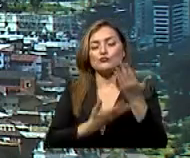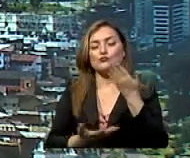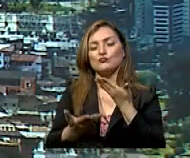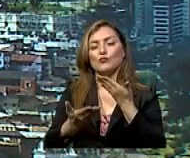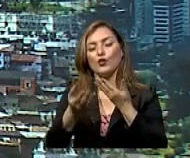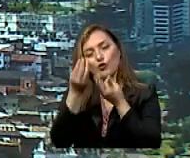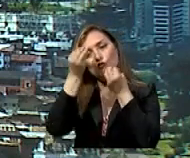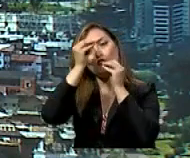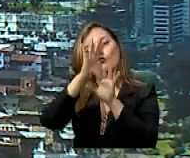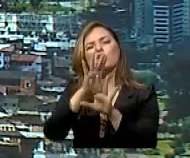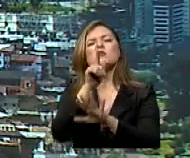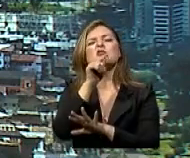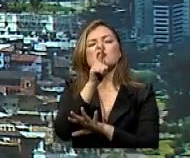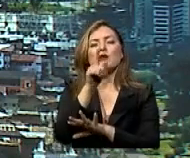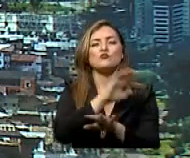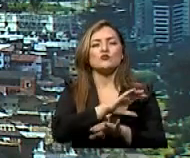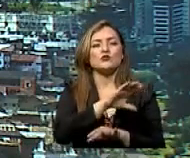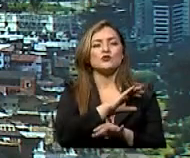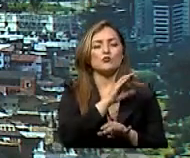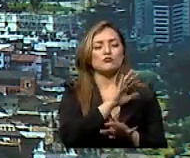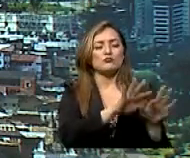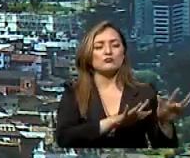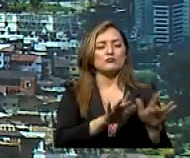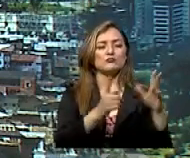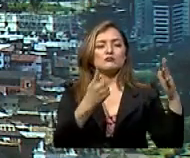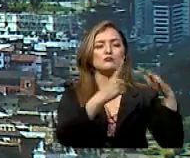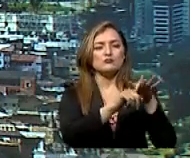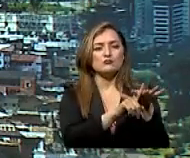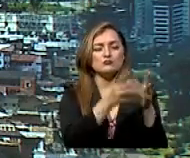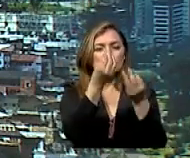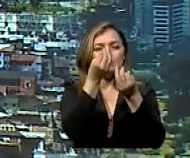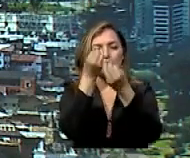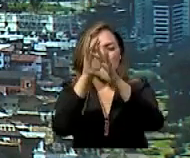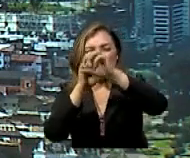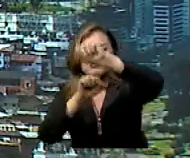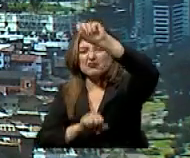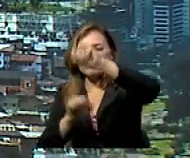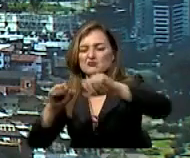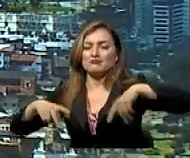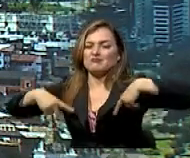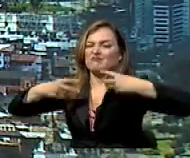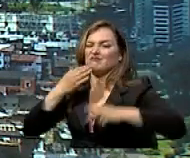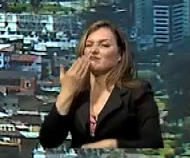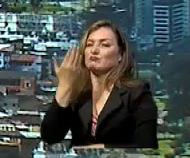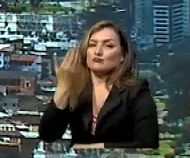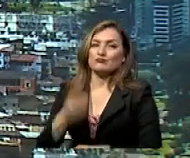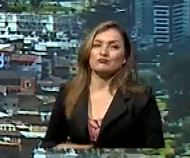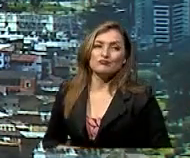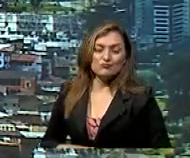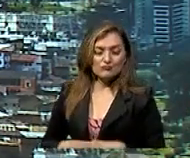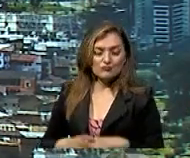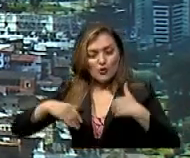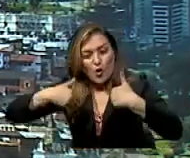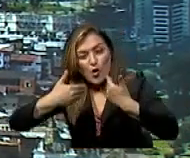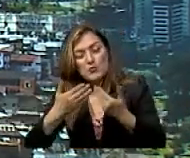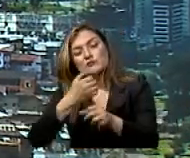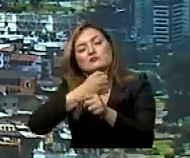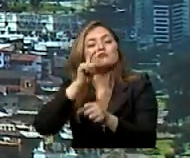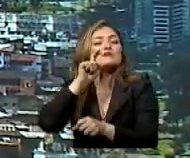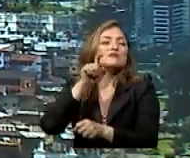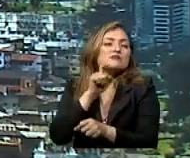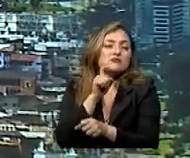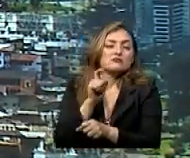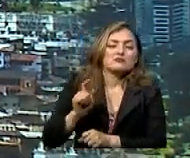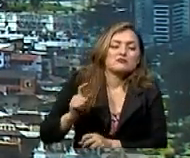informe realizado por la Secretaría de Inclusión que revela la precaria situación de estas mujeres en Quito. Las trabajadoras sexuales tienen